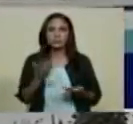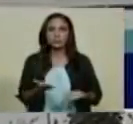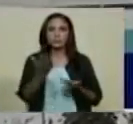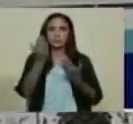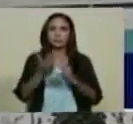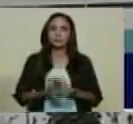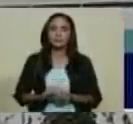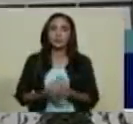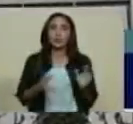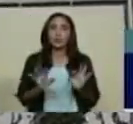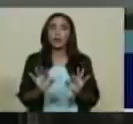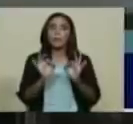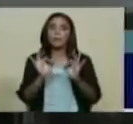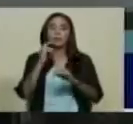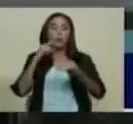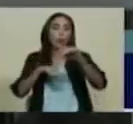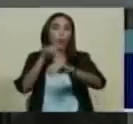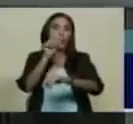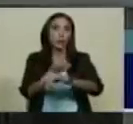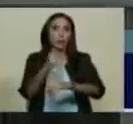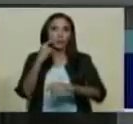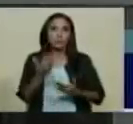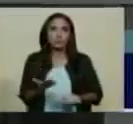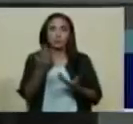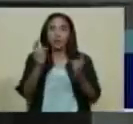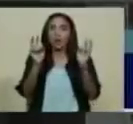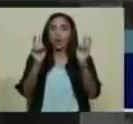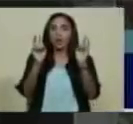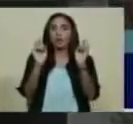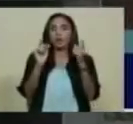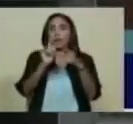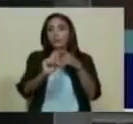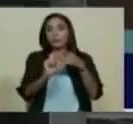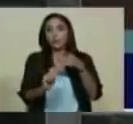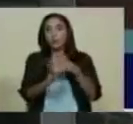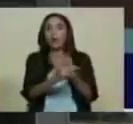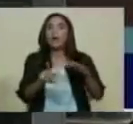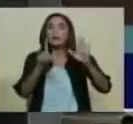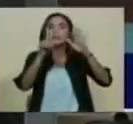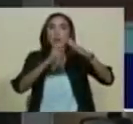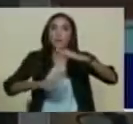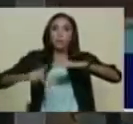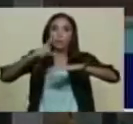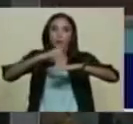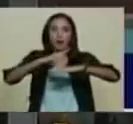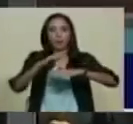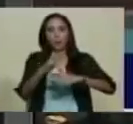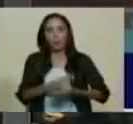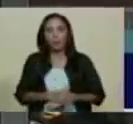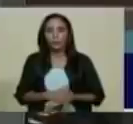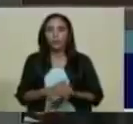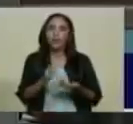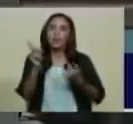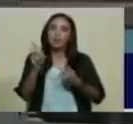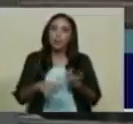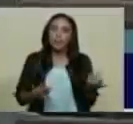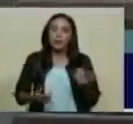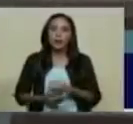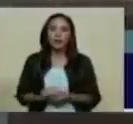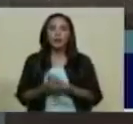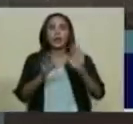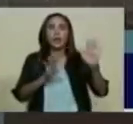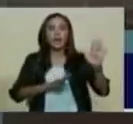es decir, esta universidad es única en su tipo, tendrá 6 posgrados y 14